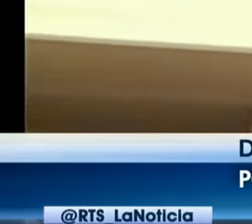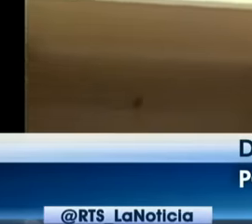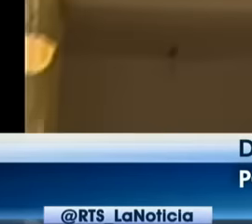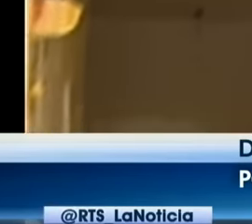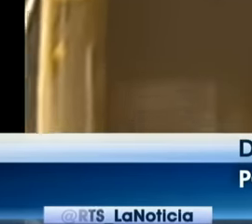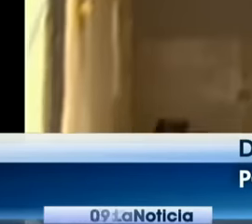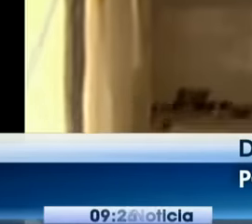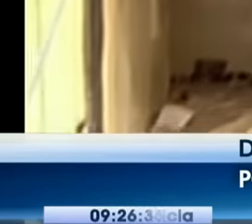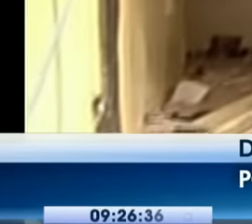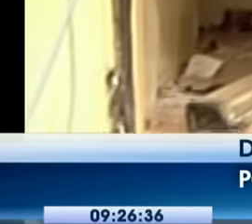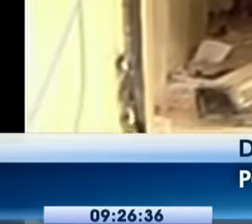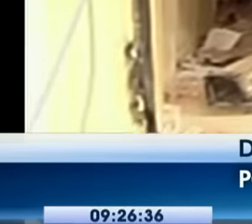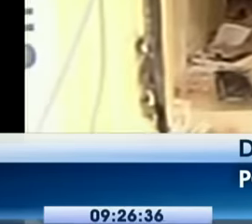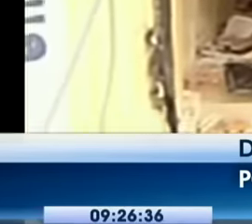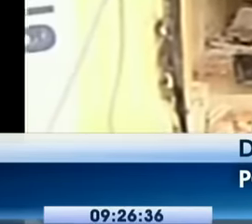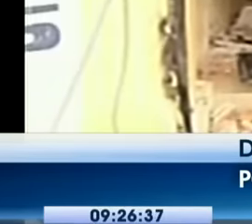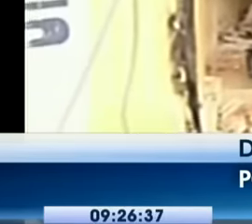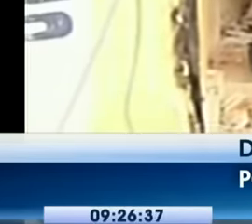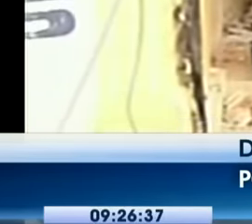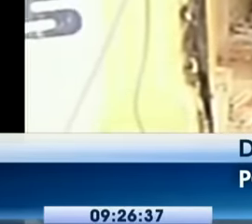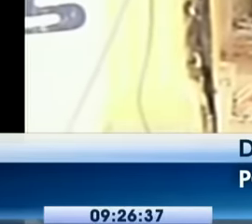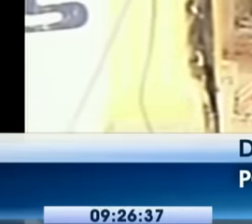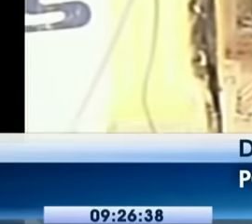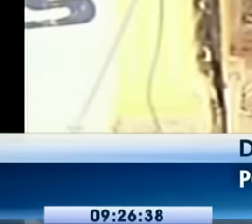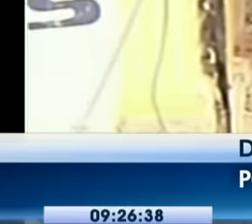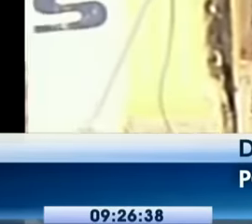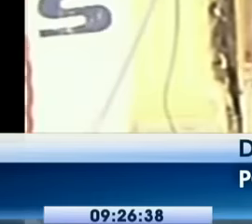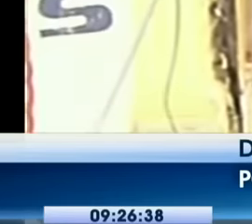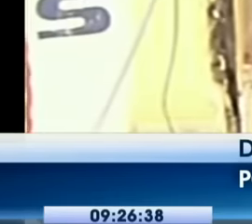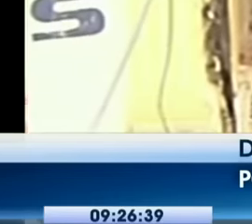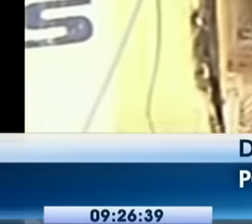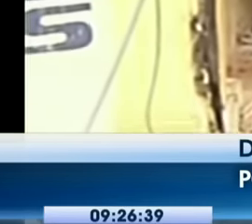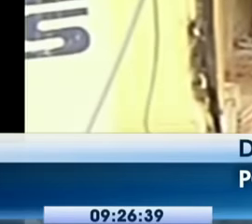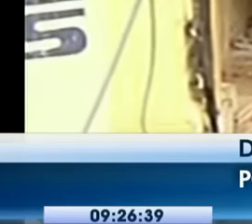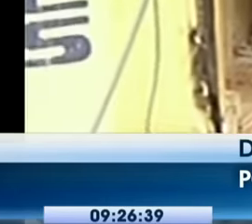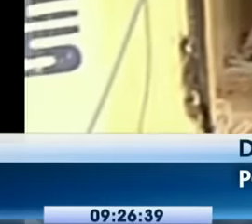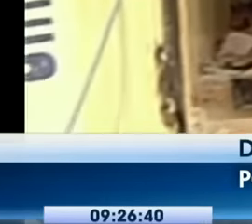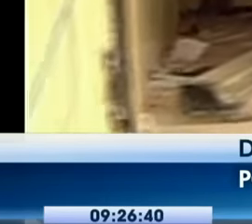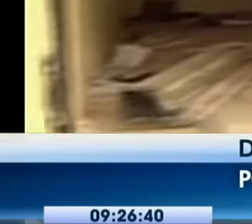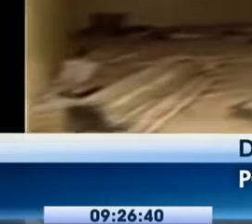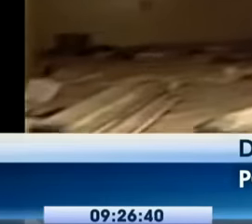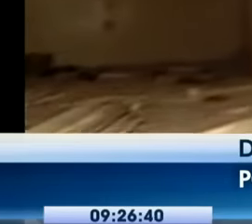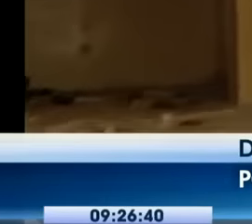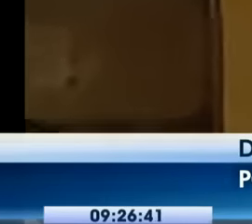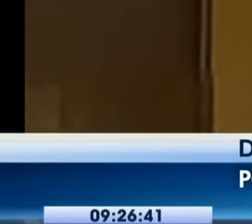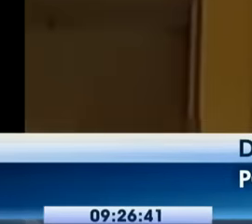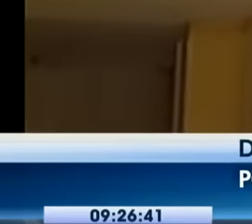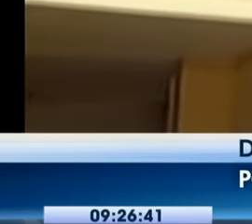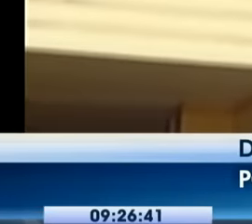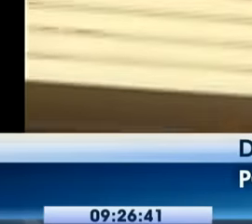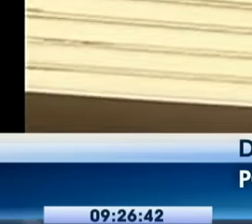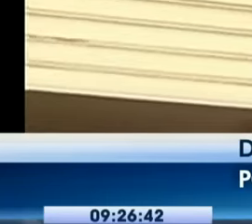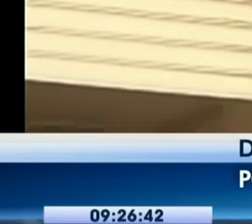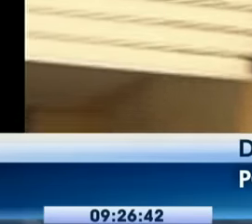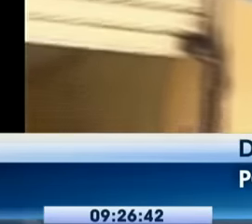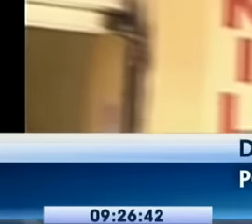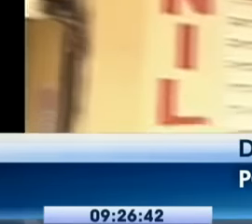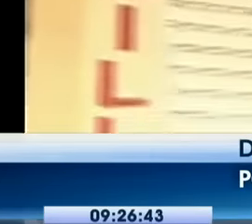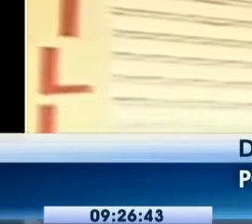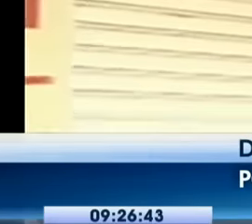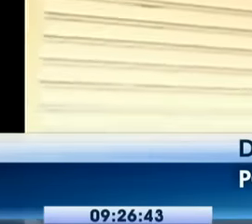que desalojen, se les ha dado ya el salvoconducto respectivo para que abandonen, para que entren simplemente a retirar la